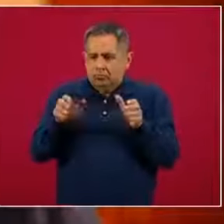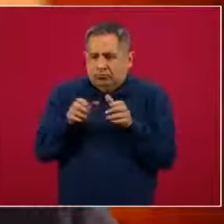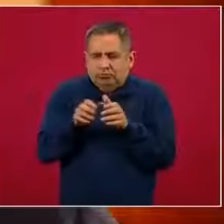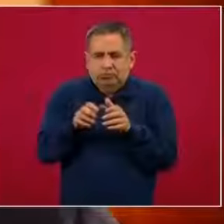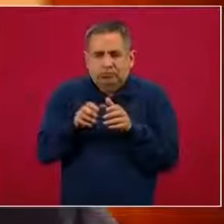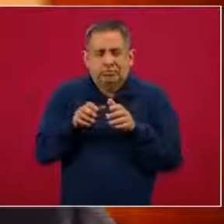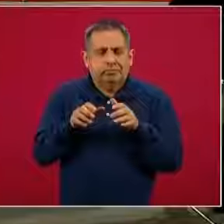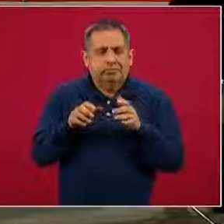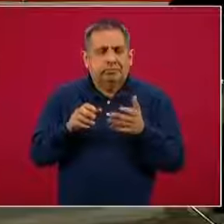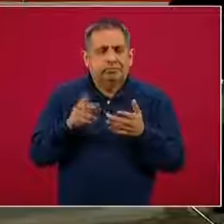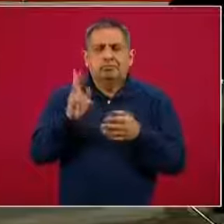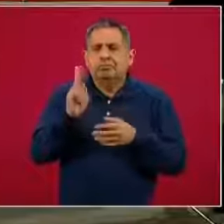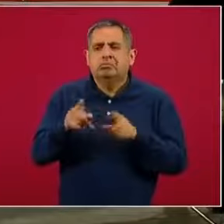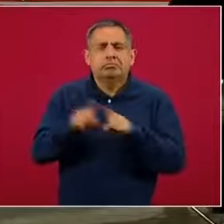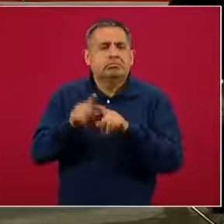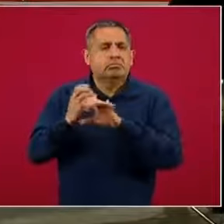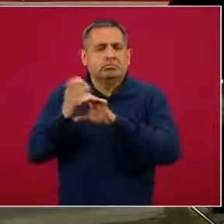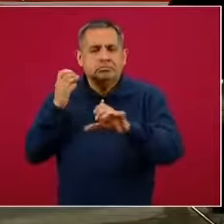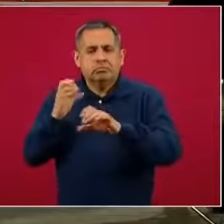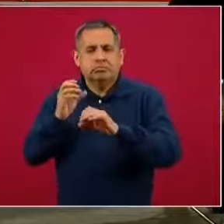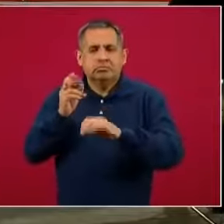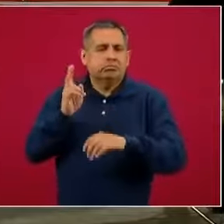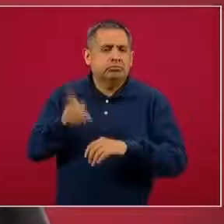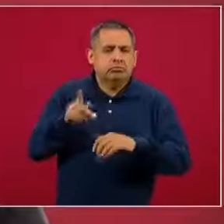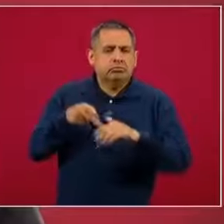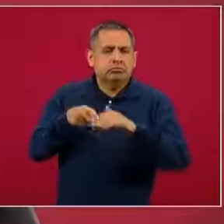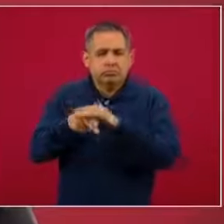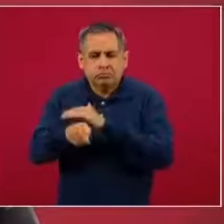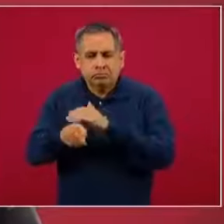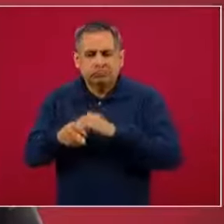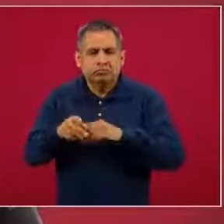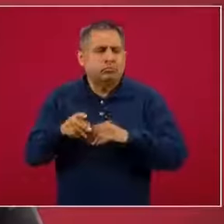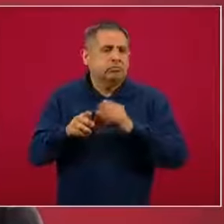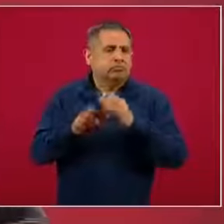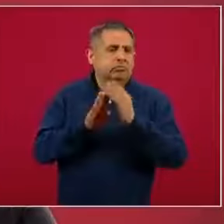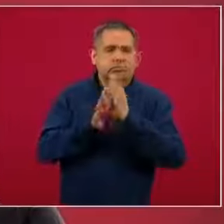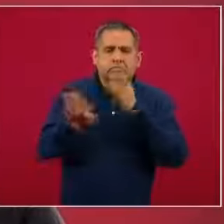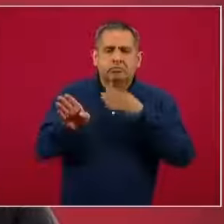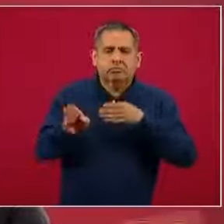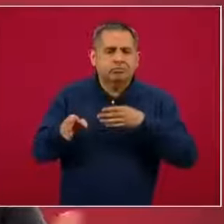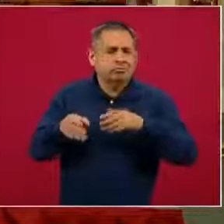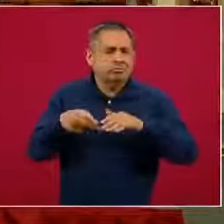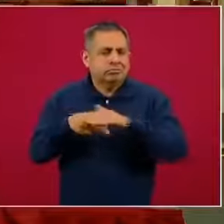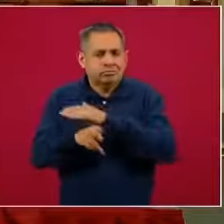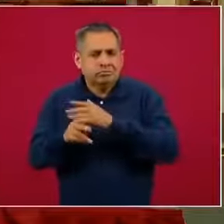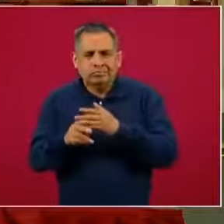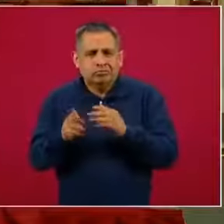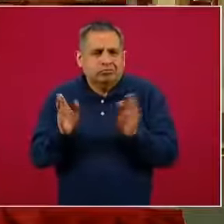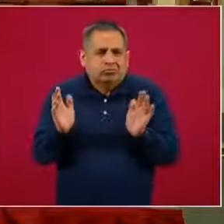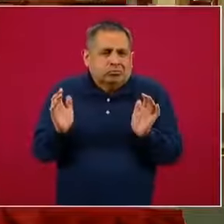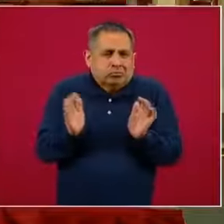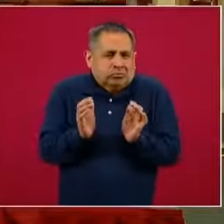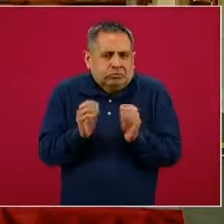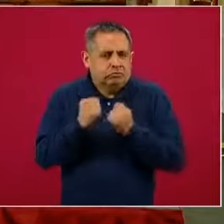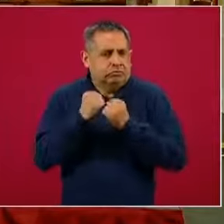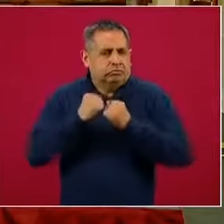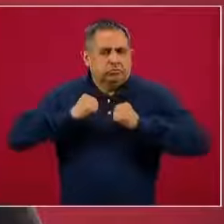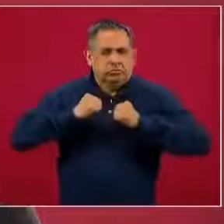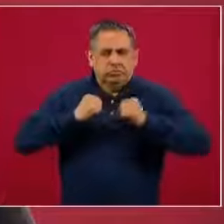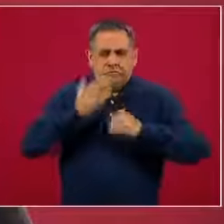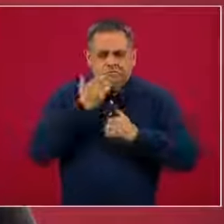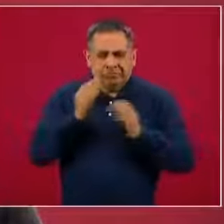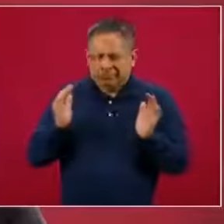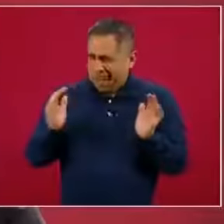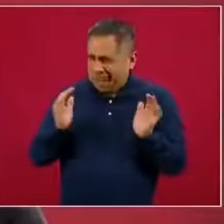igual que puede ser un autobús o el metro o el metrobús. Entonces, hay muy poco espacio. Y